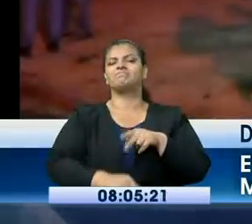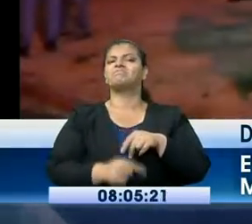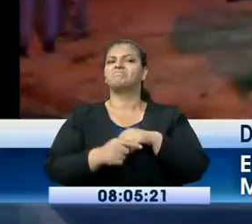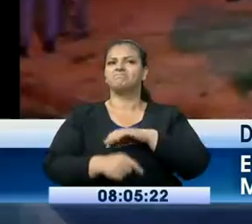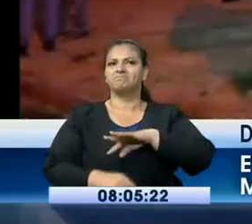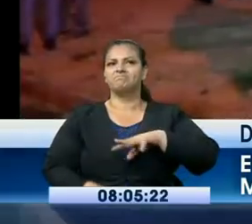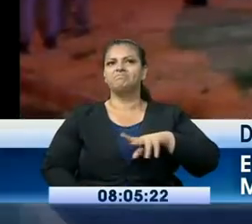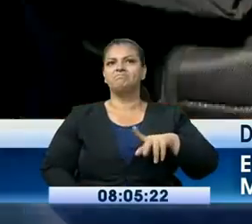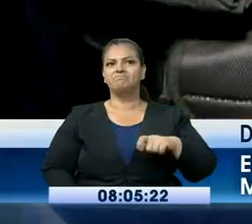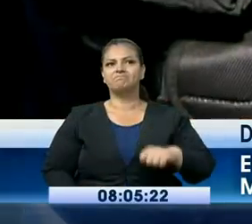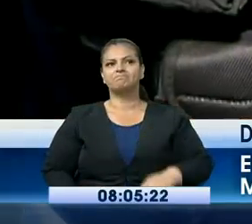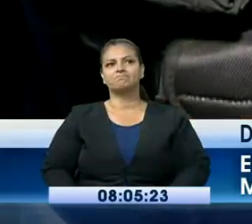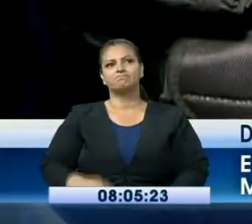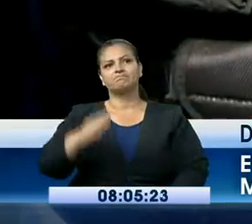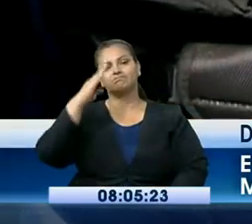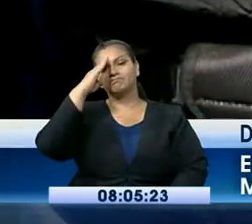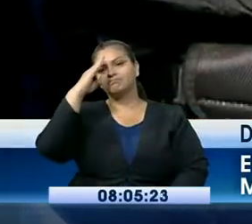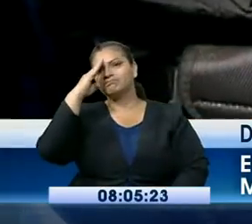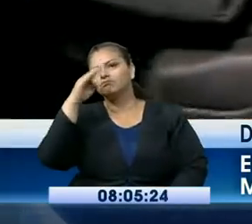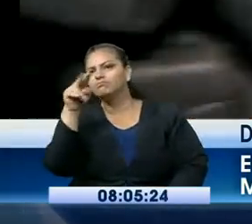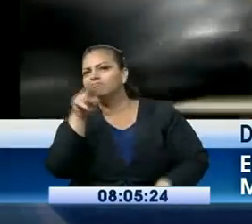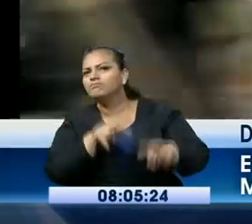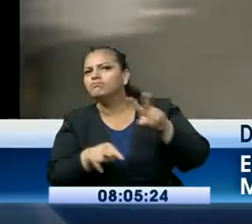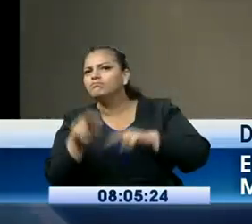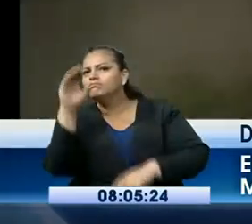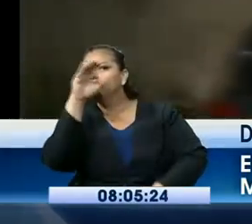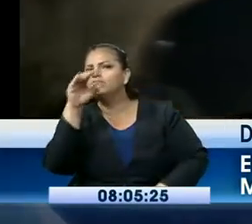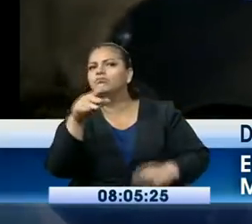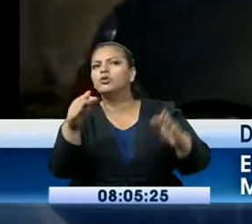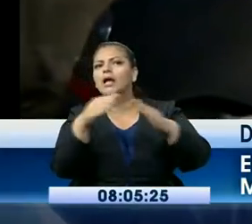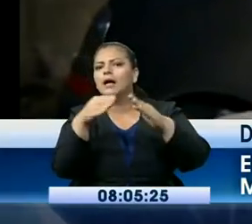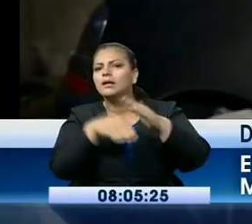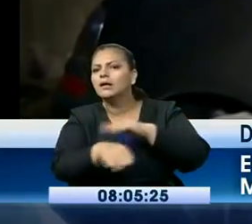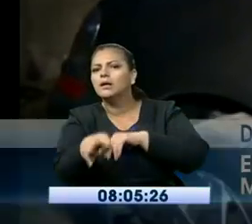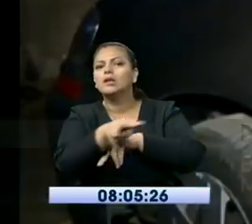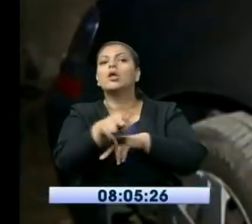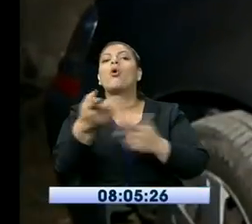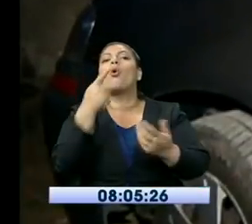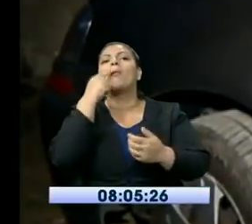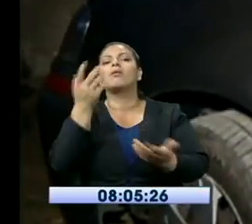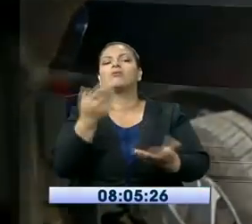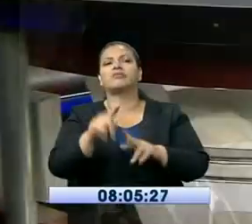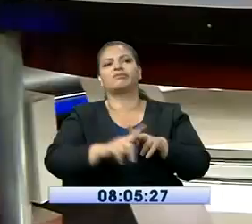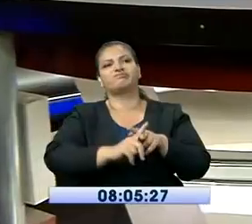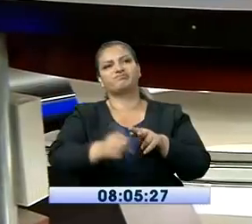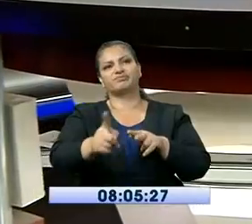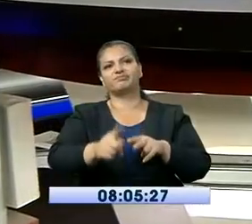su domicilio informó jorge sala saben